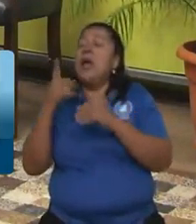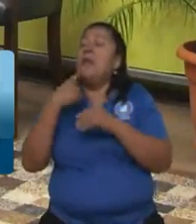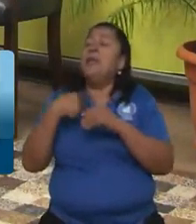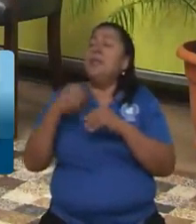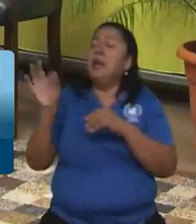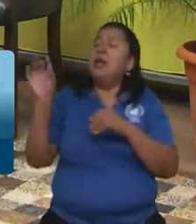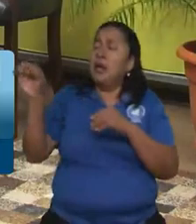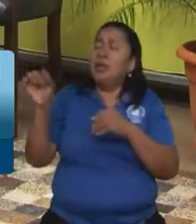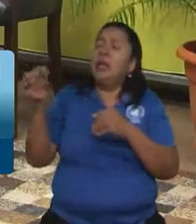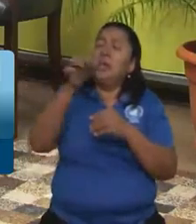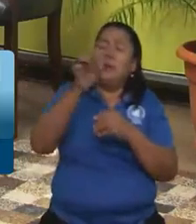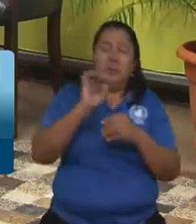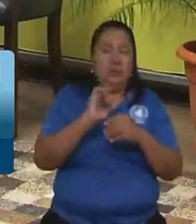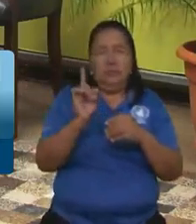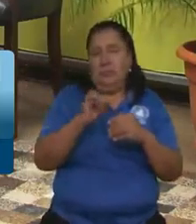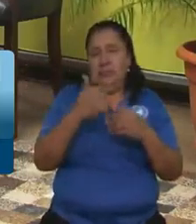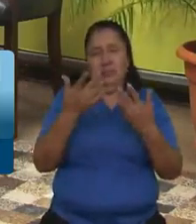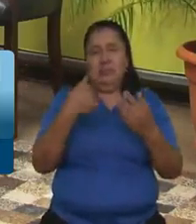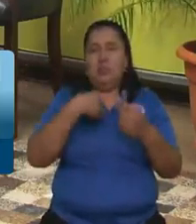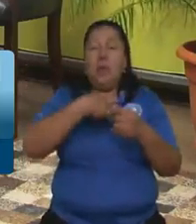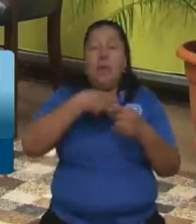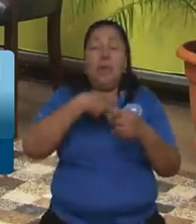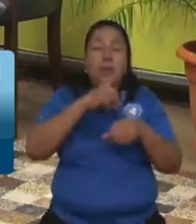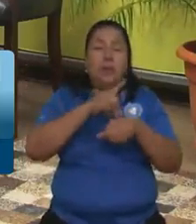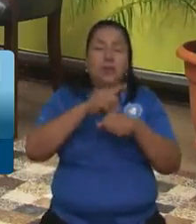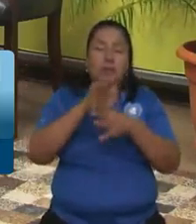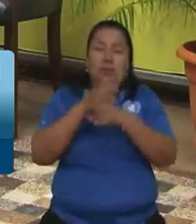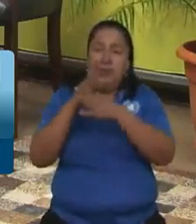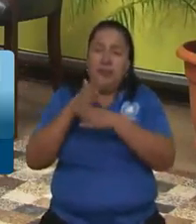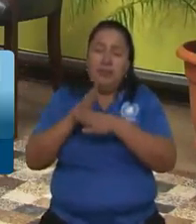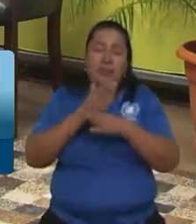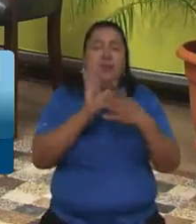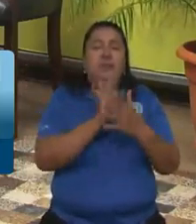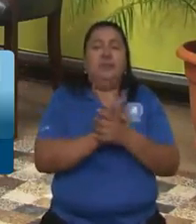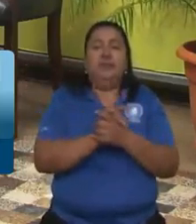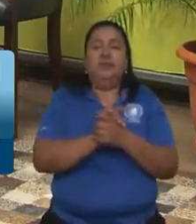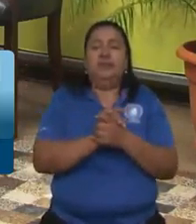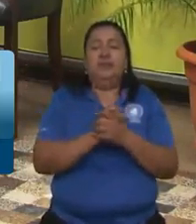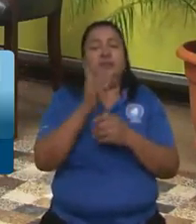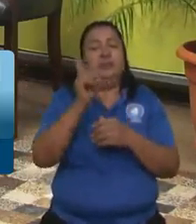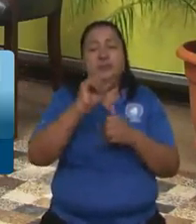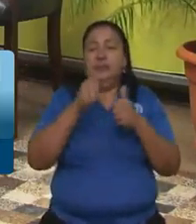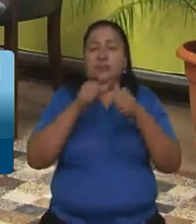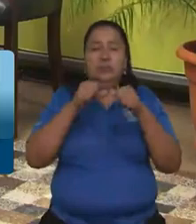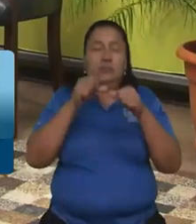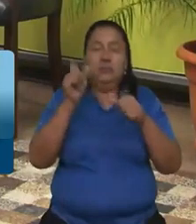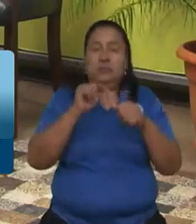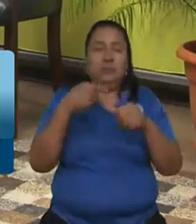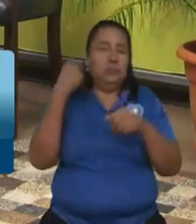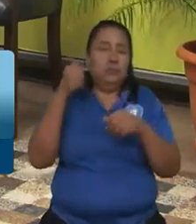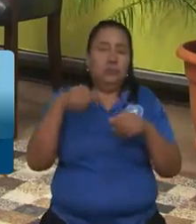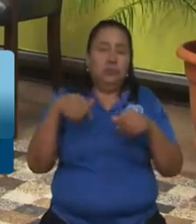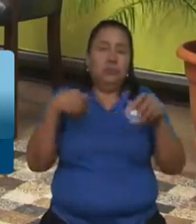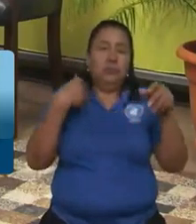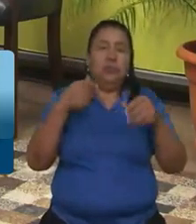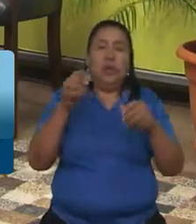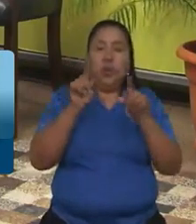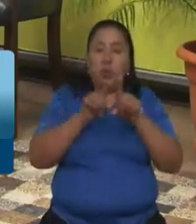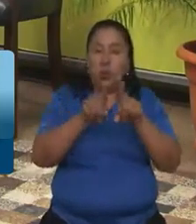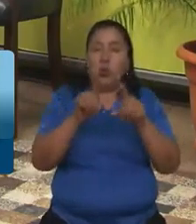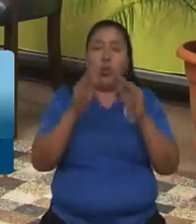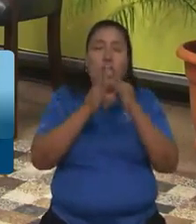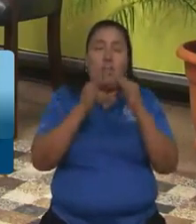había de esa, pero este es igual, ¿me entiende? Entonces no hay que buscar análogos, hay que comprar el medicamento que es y que le corresponde. Entonces,